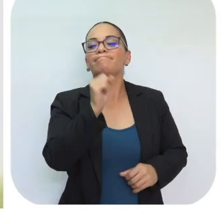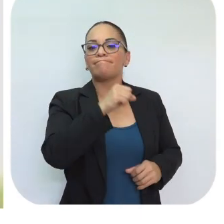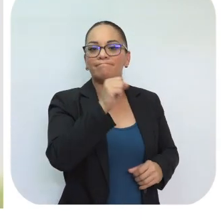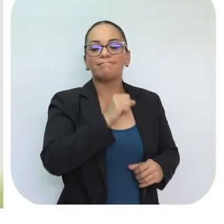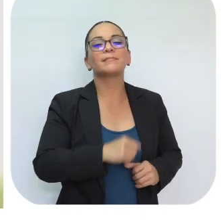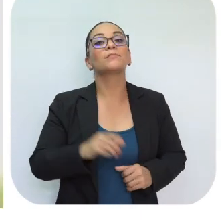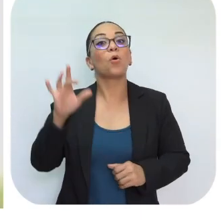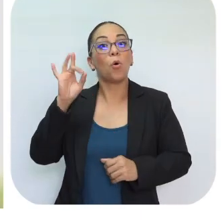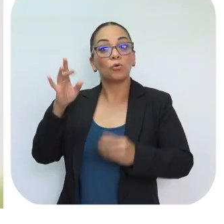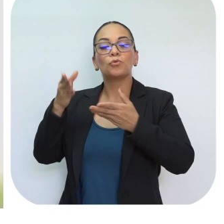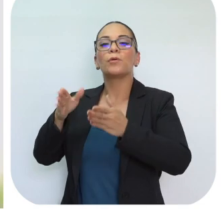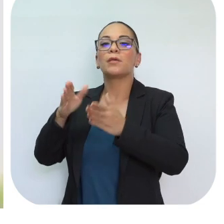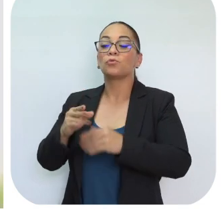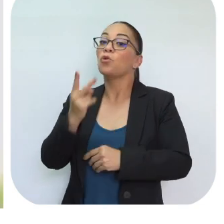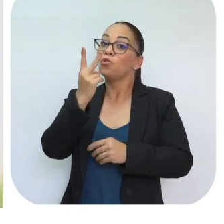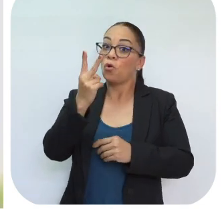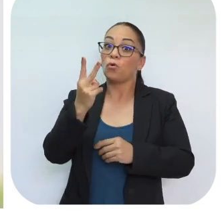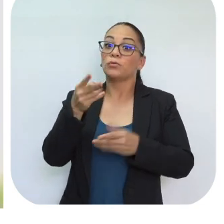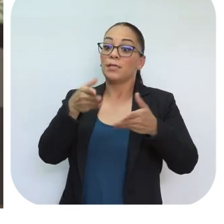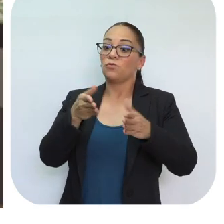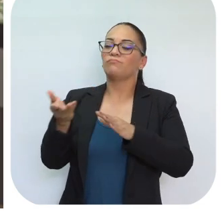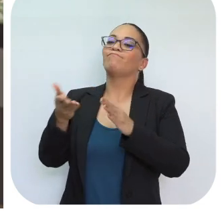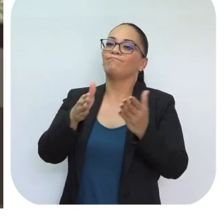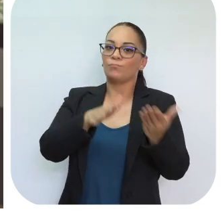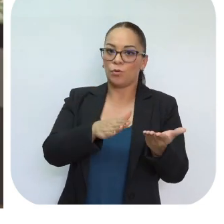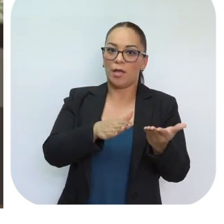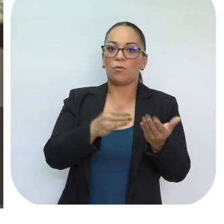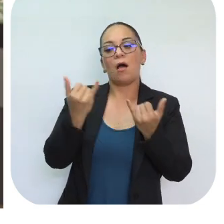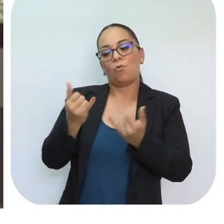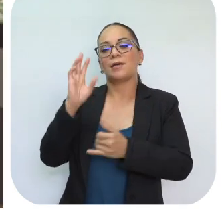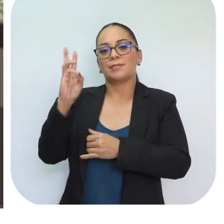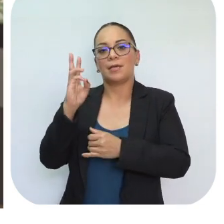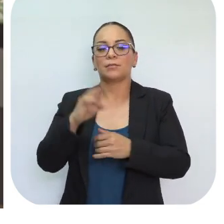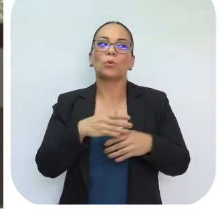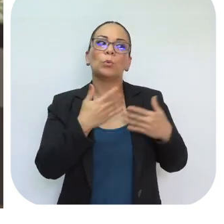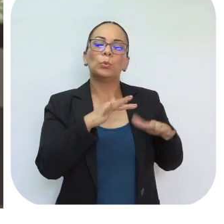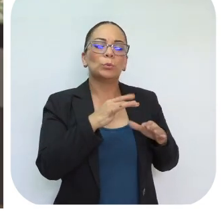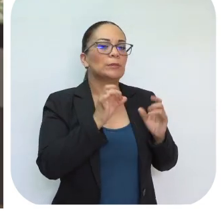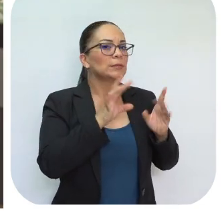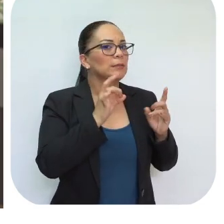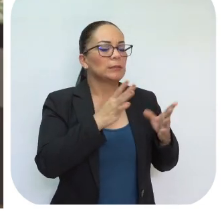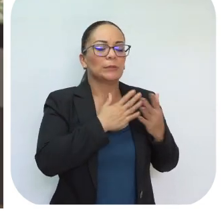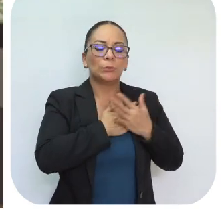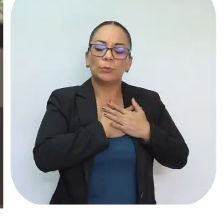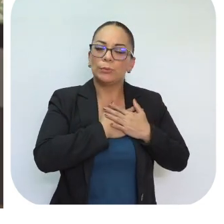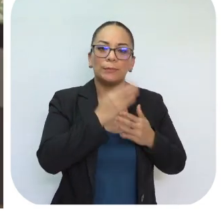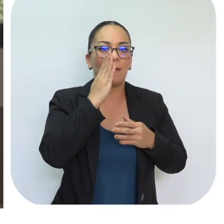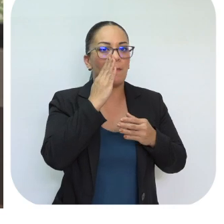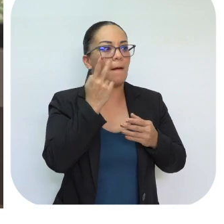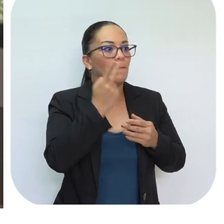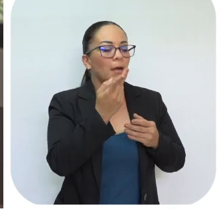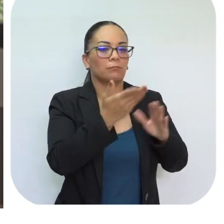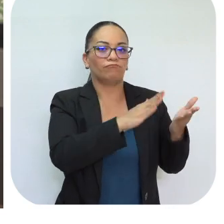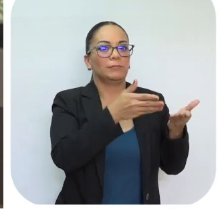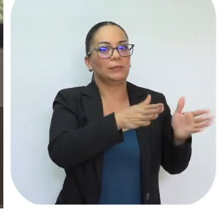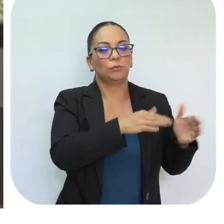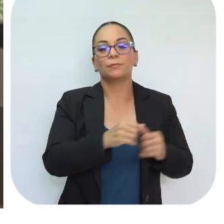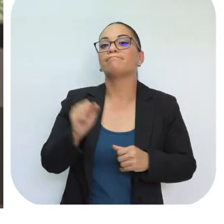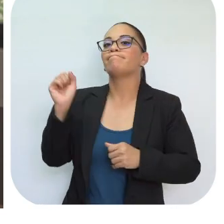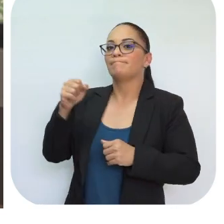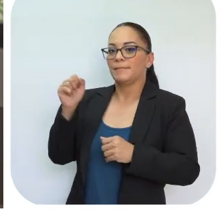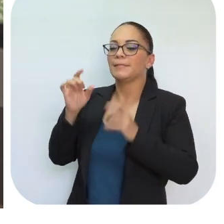8 hijos y 2 fallecidos. Tengo 6. Sí, es que es una tragedia para una madre ver a sus hijos. Ver a sus hijos, ¿verdad?